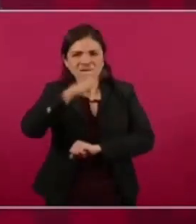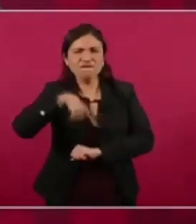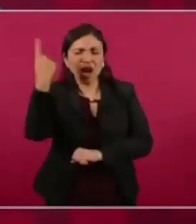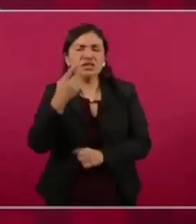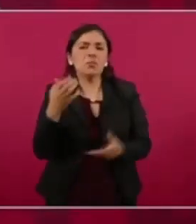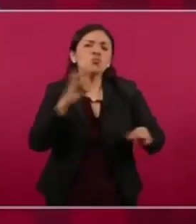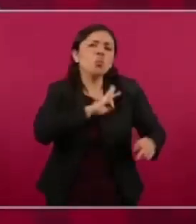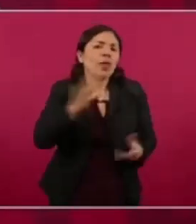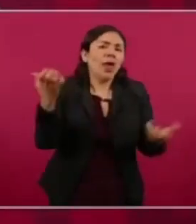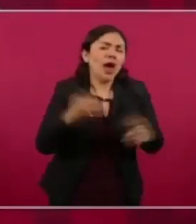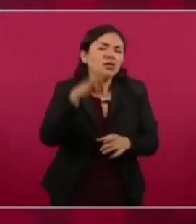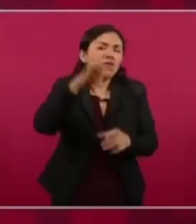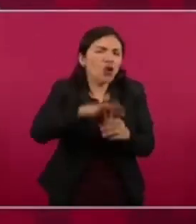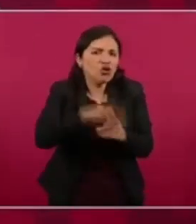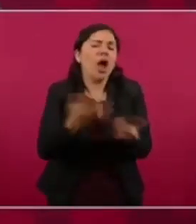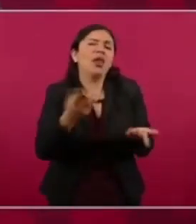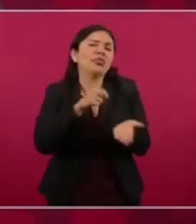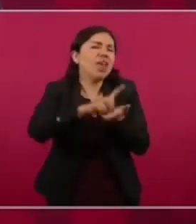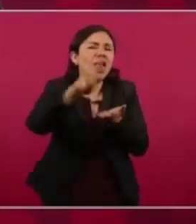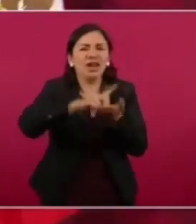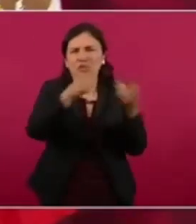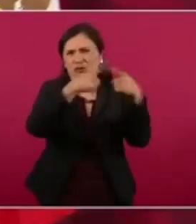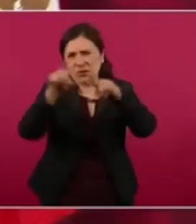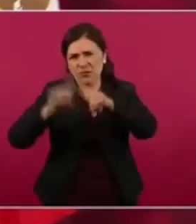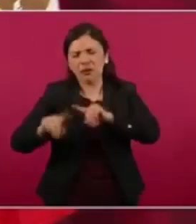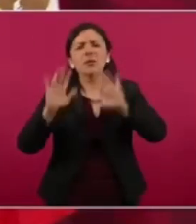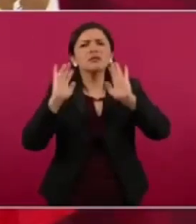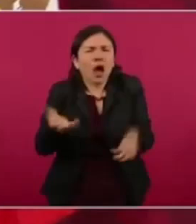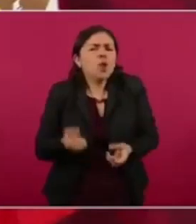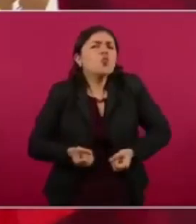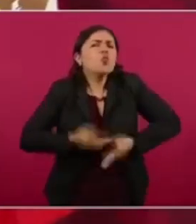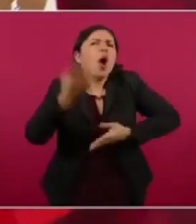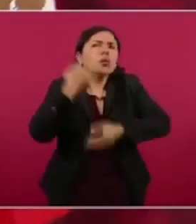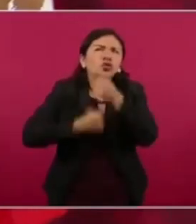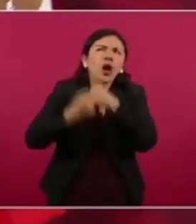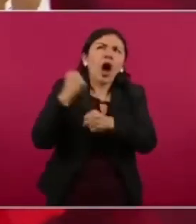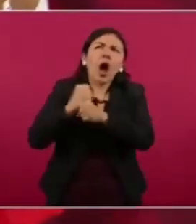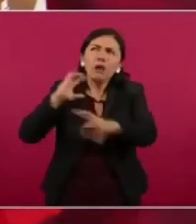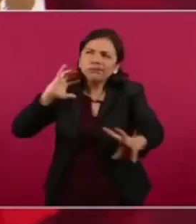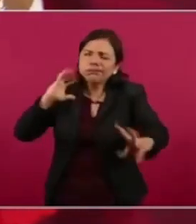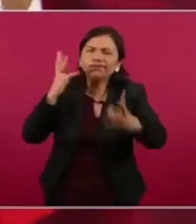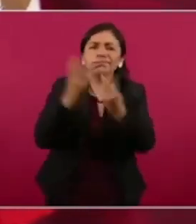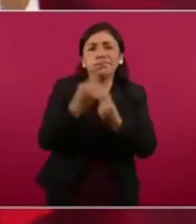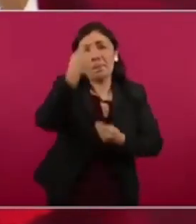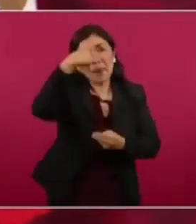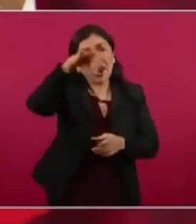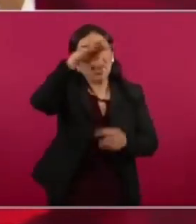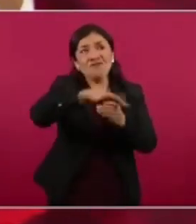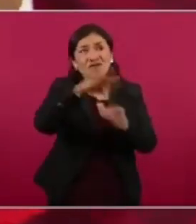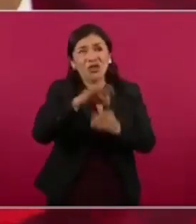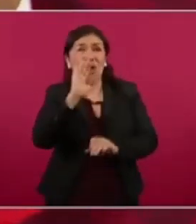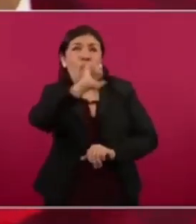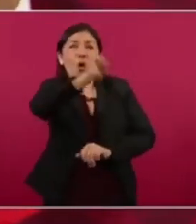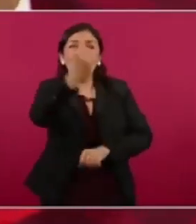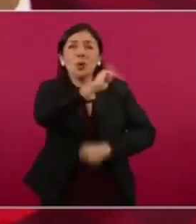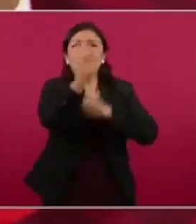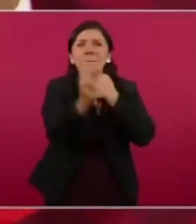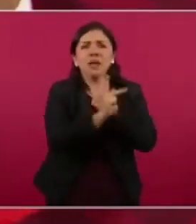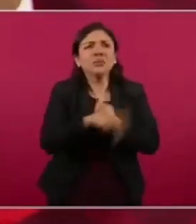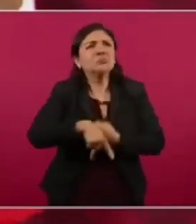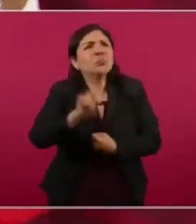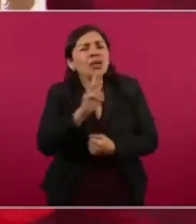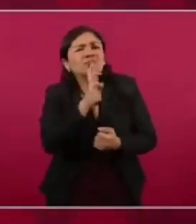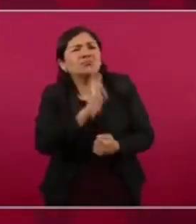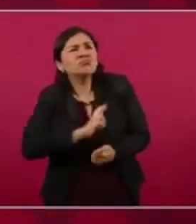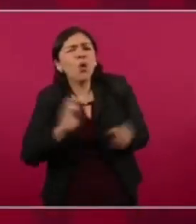derechos, porque ya llevan años con lo del voto en el extranjero y no hay